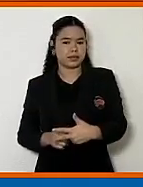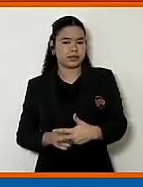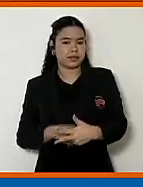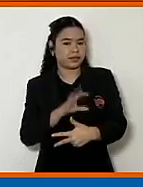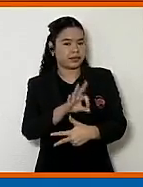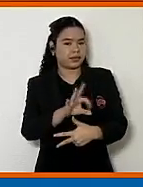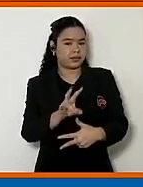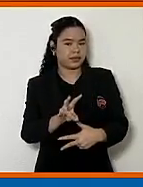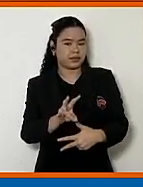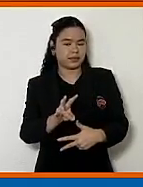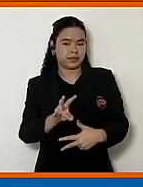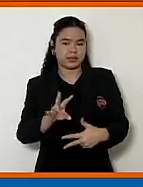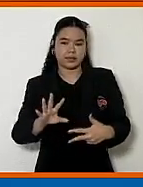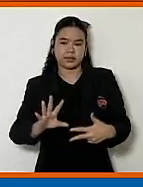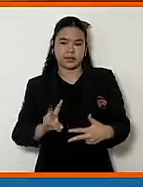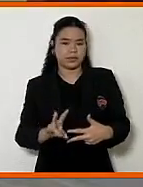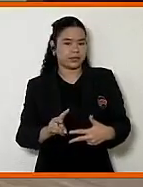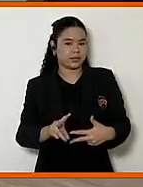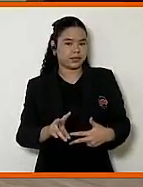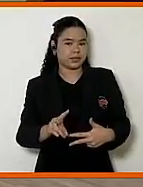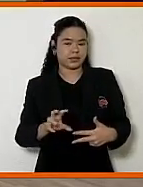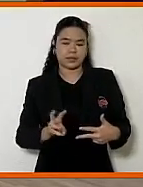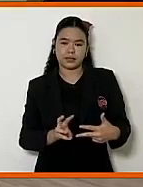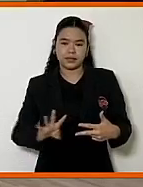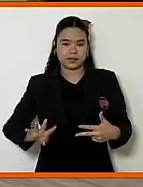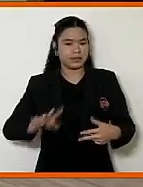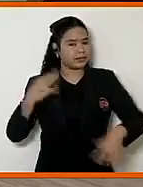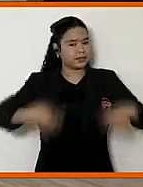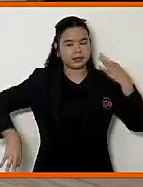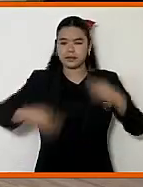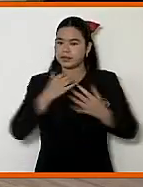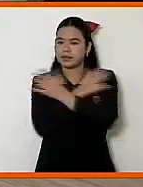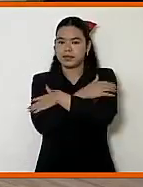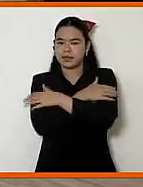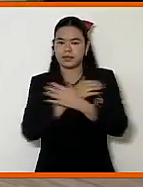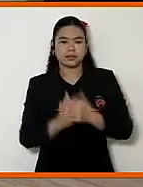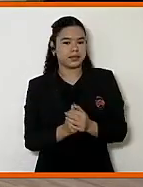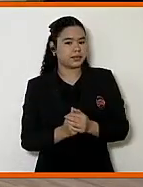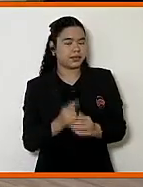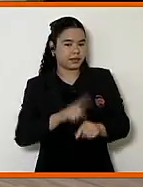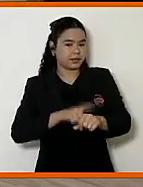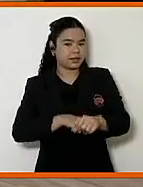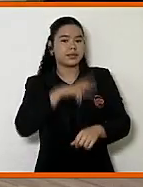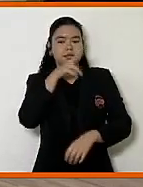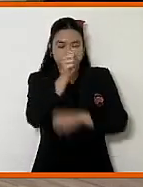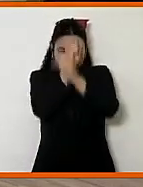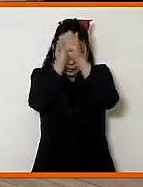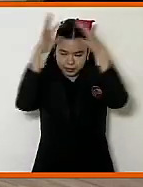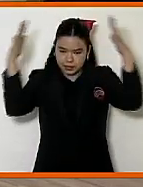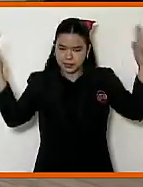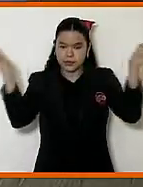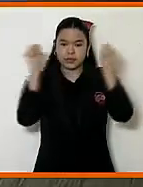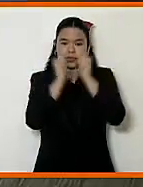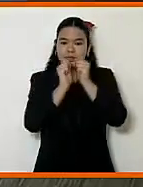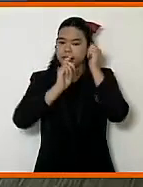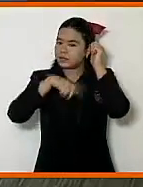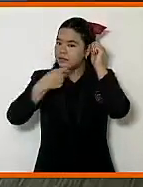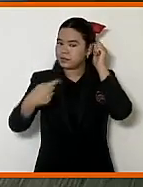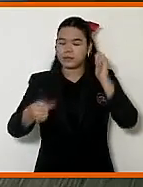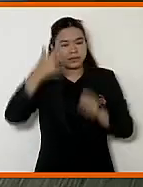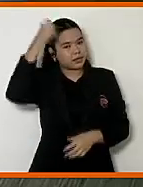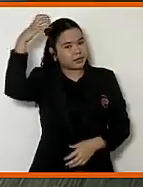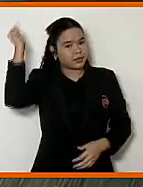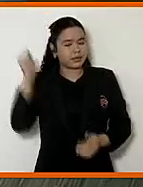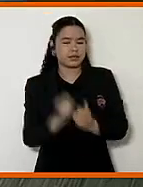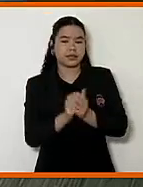97 17 y 64 Muchas felicidades es momento de hacer de tus sueños una realidad junto a